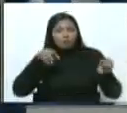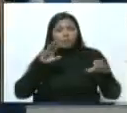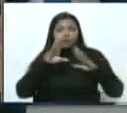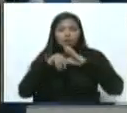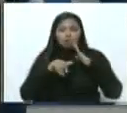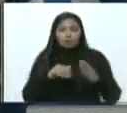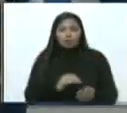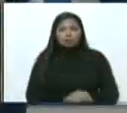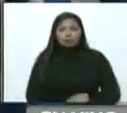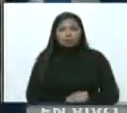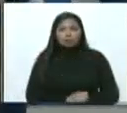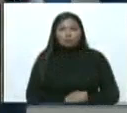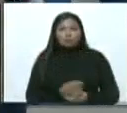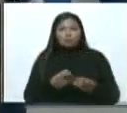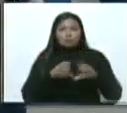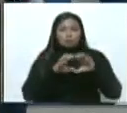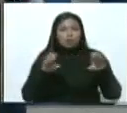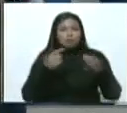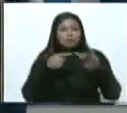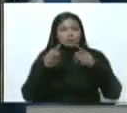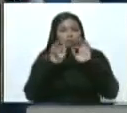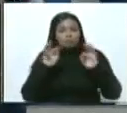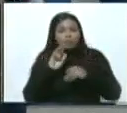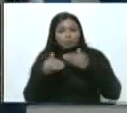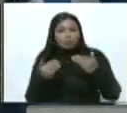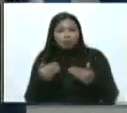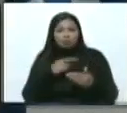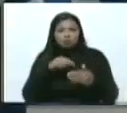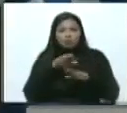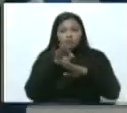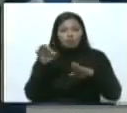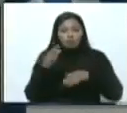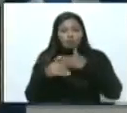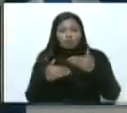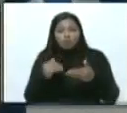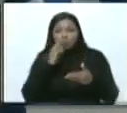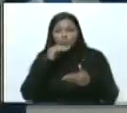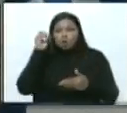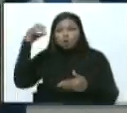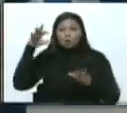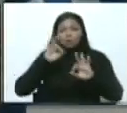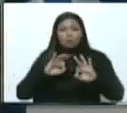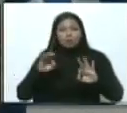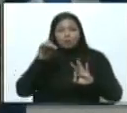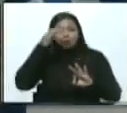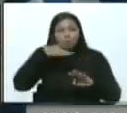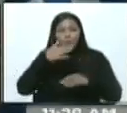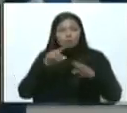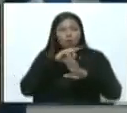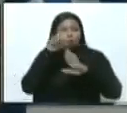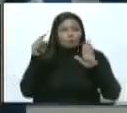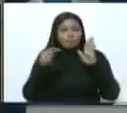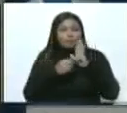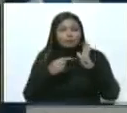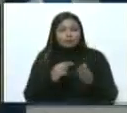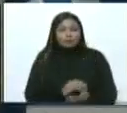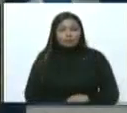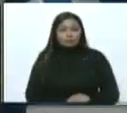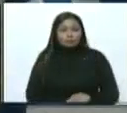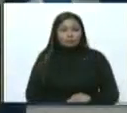roban fibra óptica, dejando sin luz a poblaciones enteras,